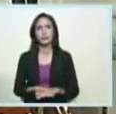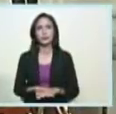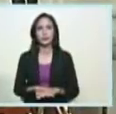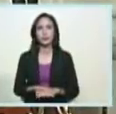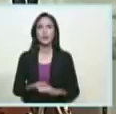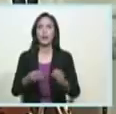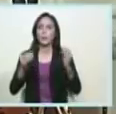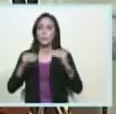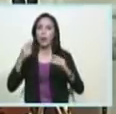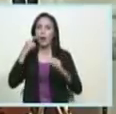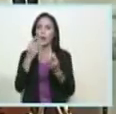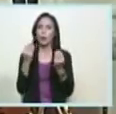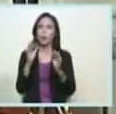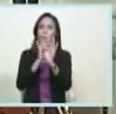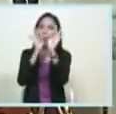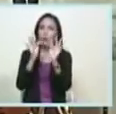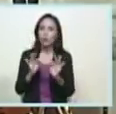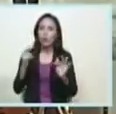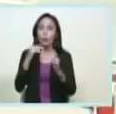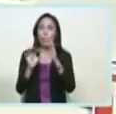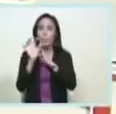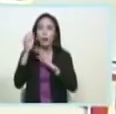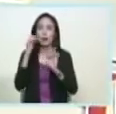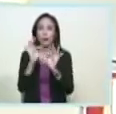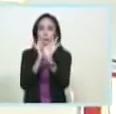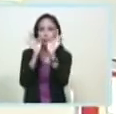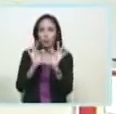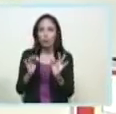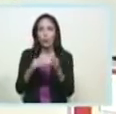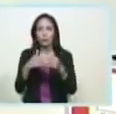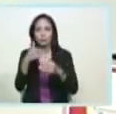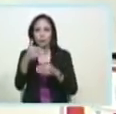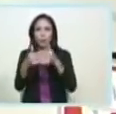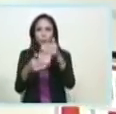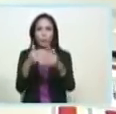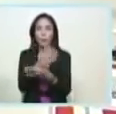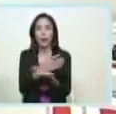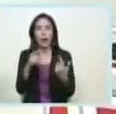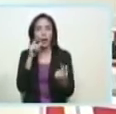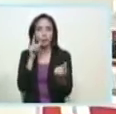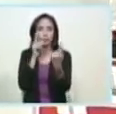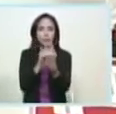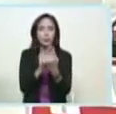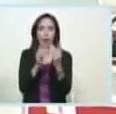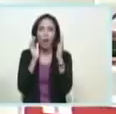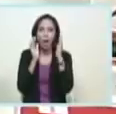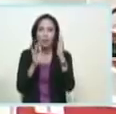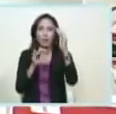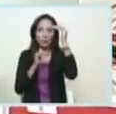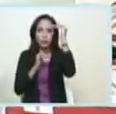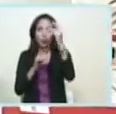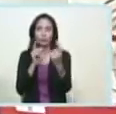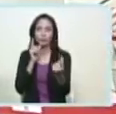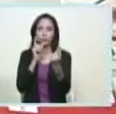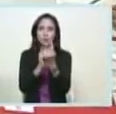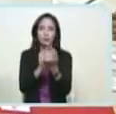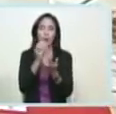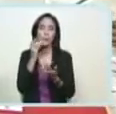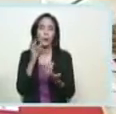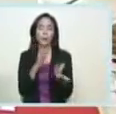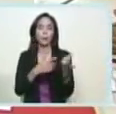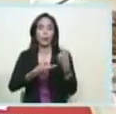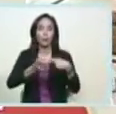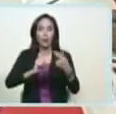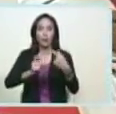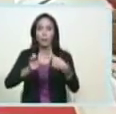y fortalecer la capacidad del país de atender sus necesidades en el mercado